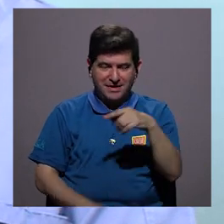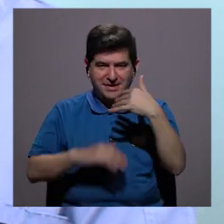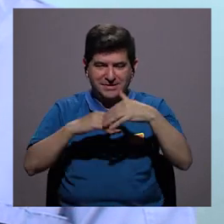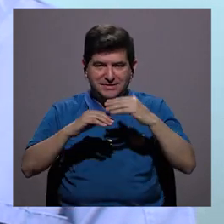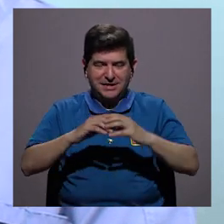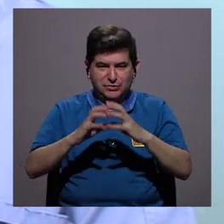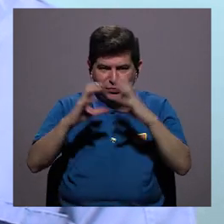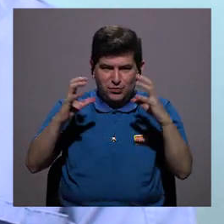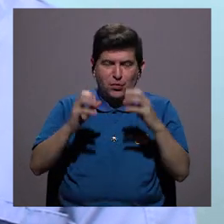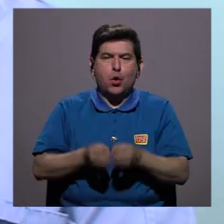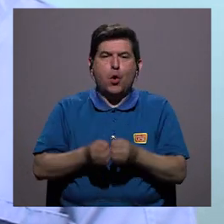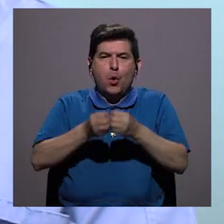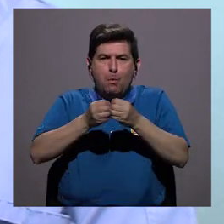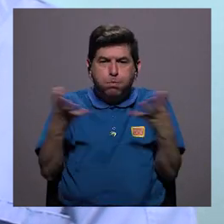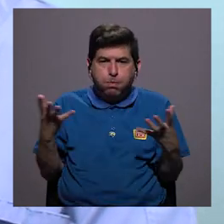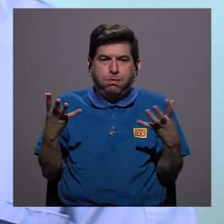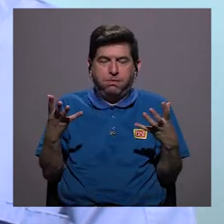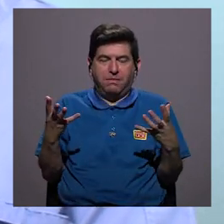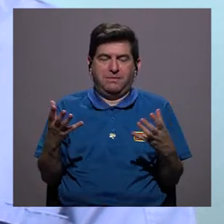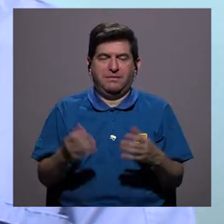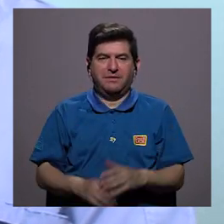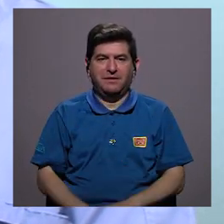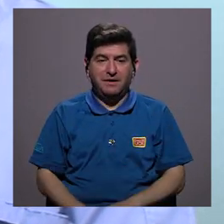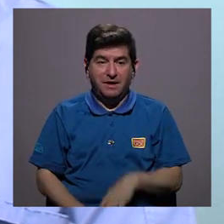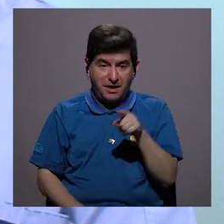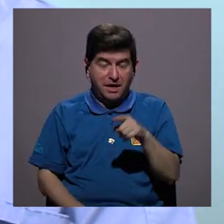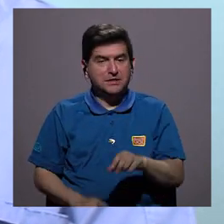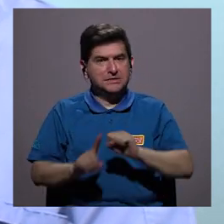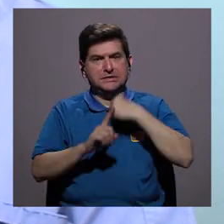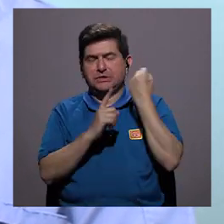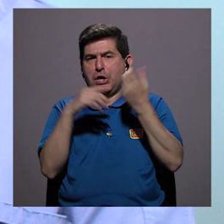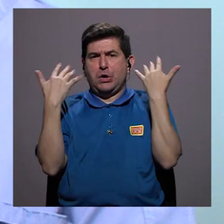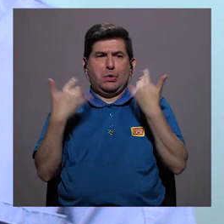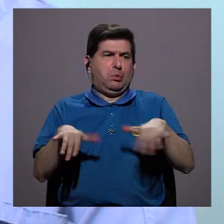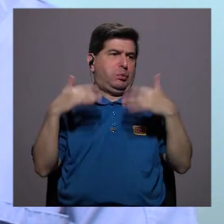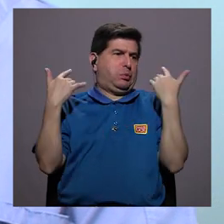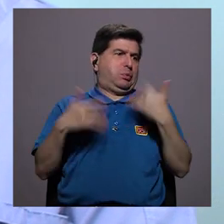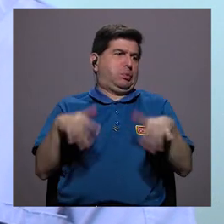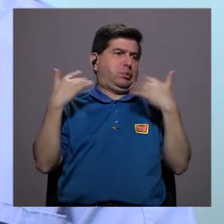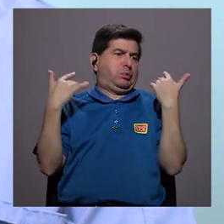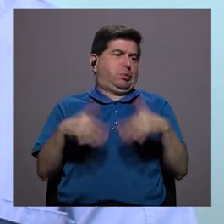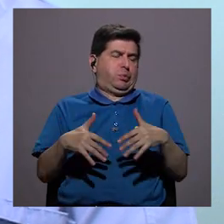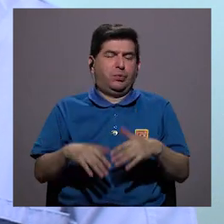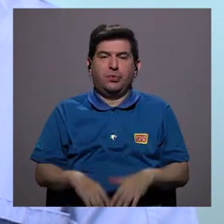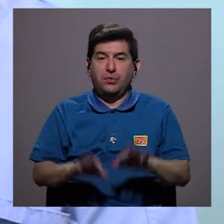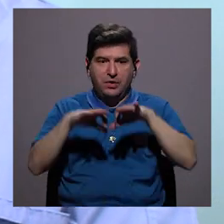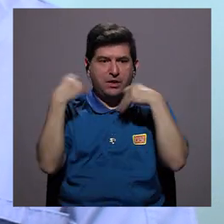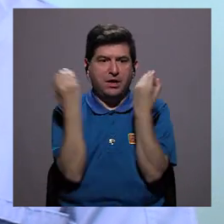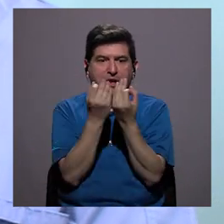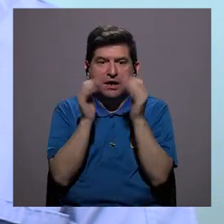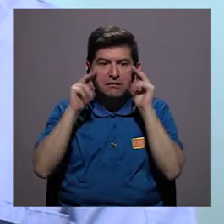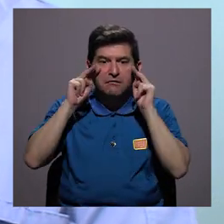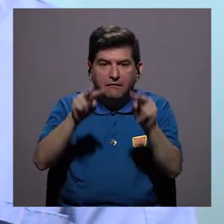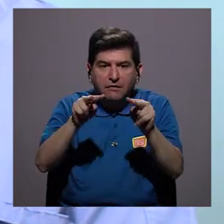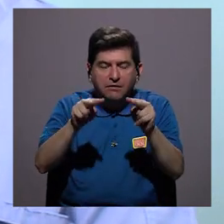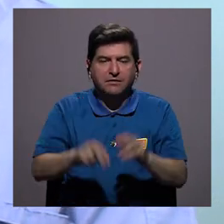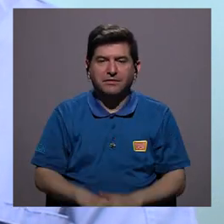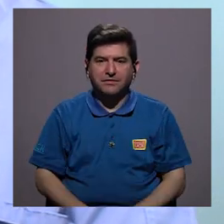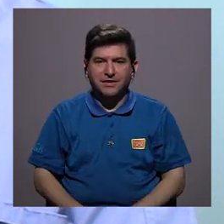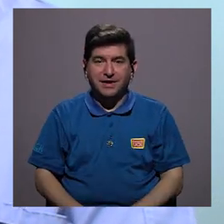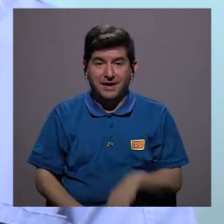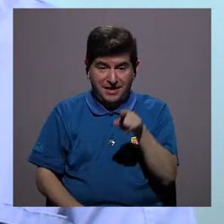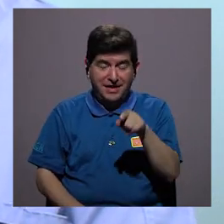rompió. Cuando una varice se rompe, es todo un espectáculo familiar, porque es